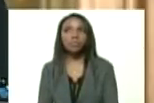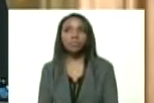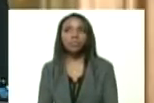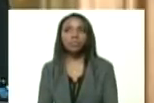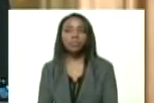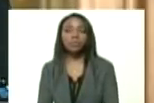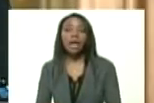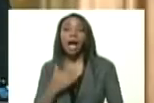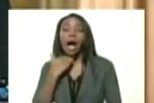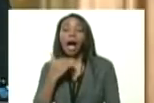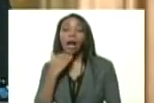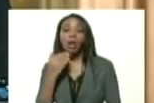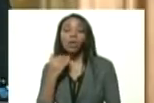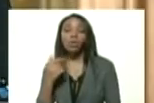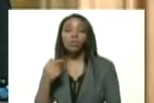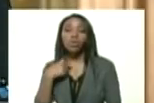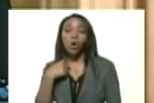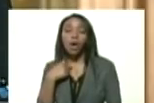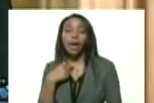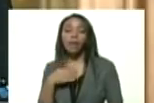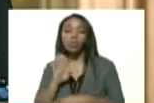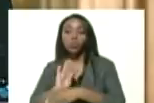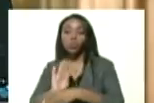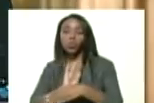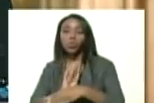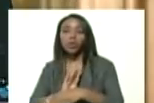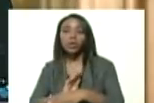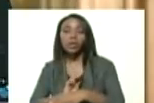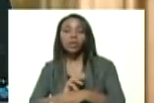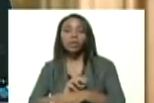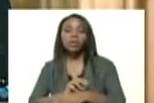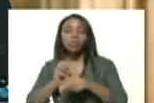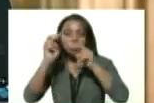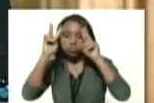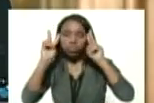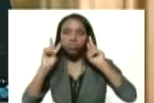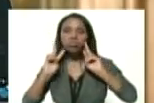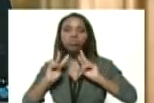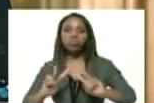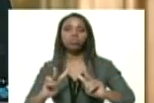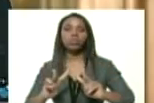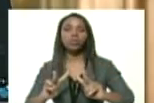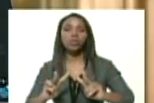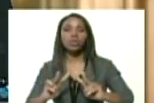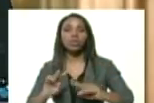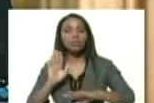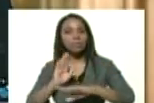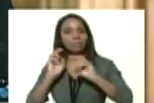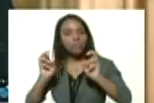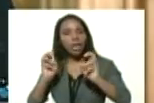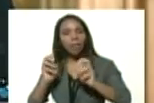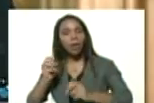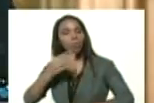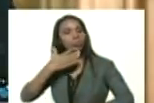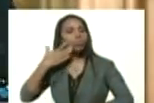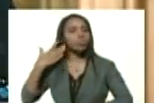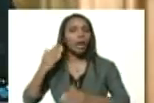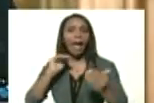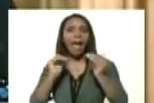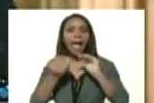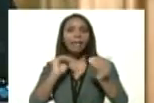si algo he cultivado es la honestidad de propósito la moral la ética